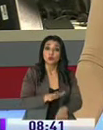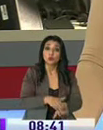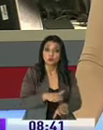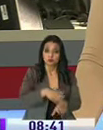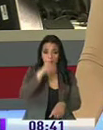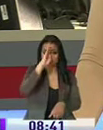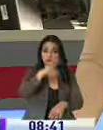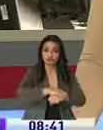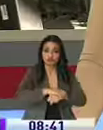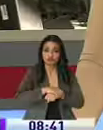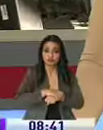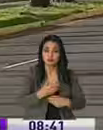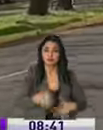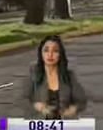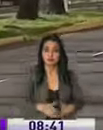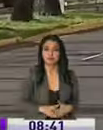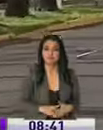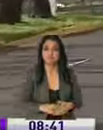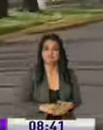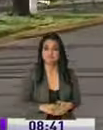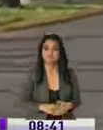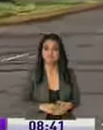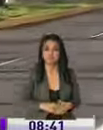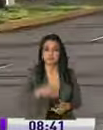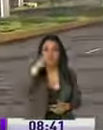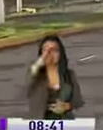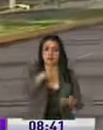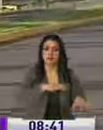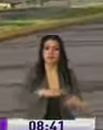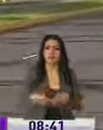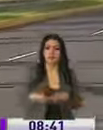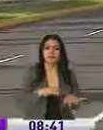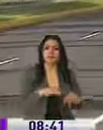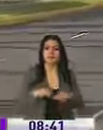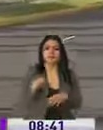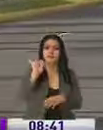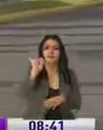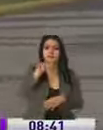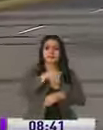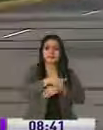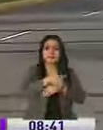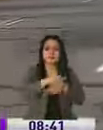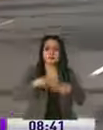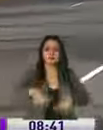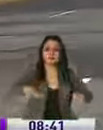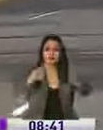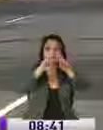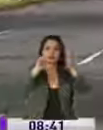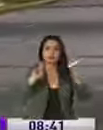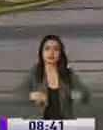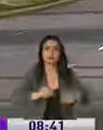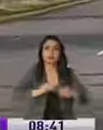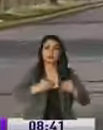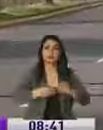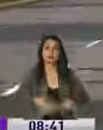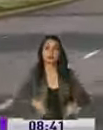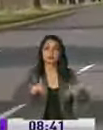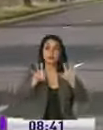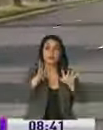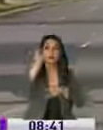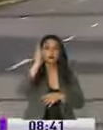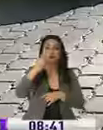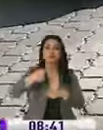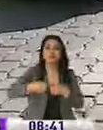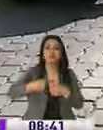detenido. El operativo policial se ejecutó este sábado en horas de la tarde en el sector del Puente 9, Valle de los Chillos, al suroriente de